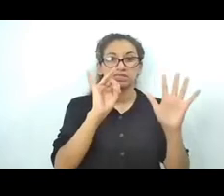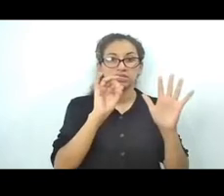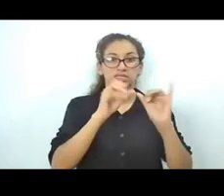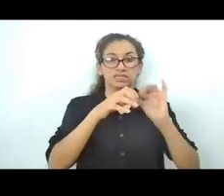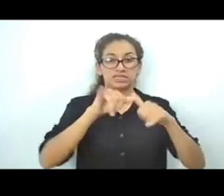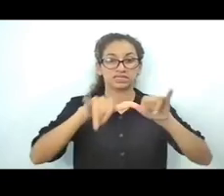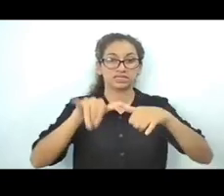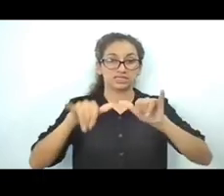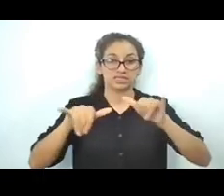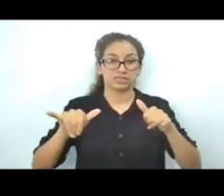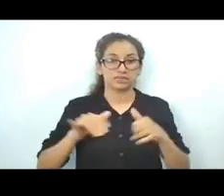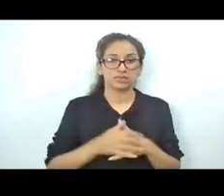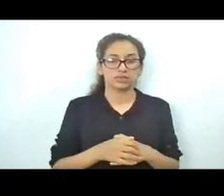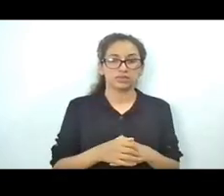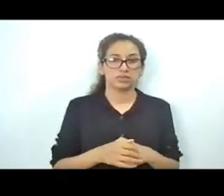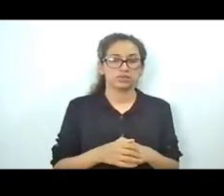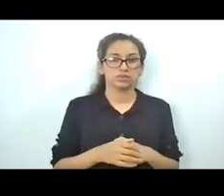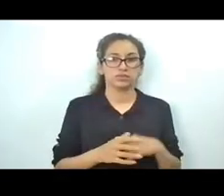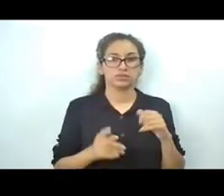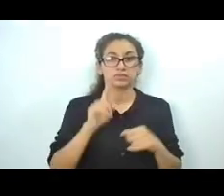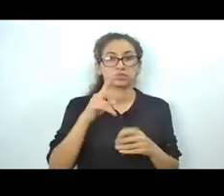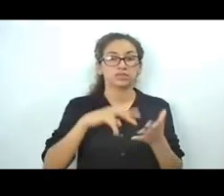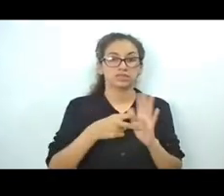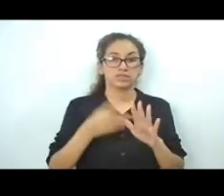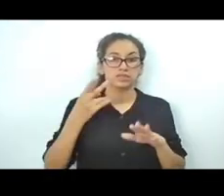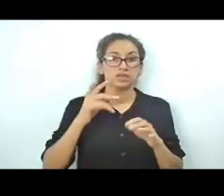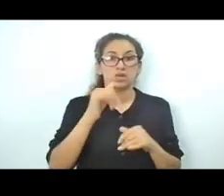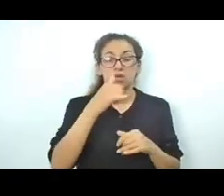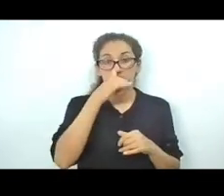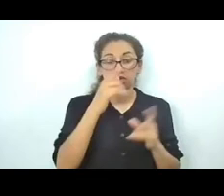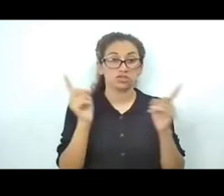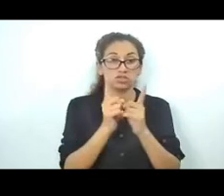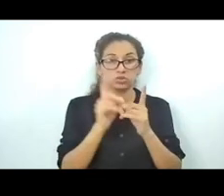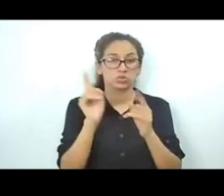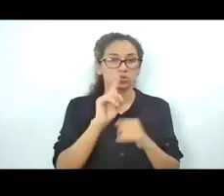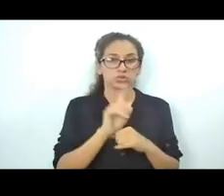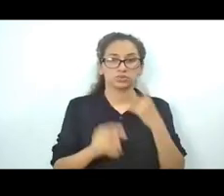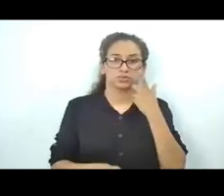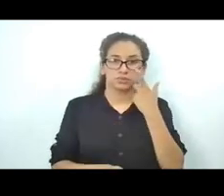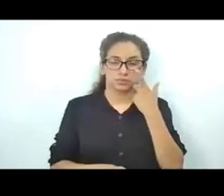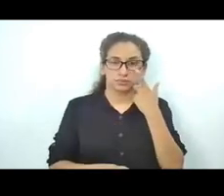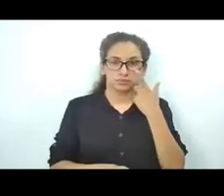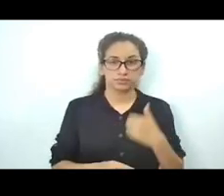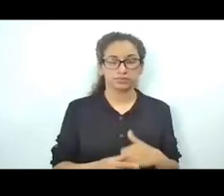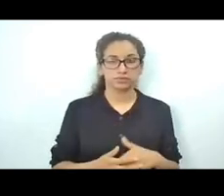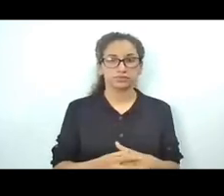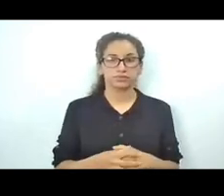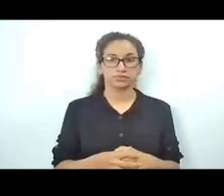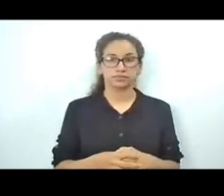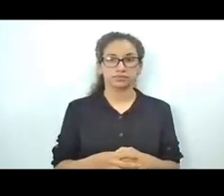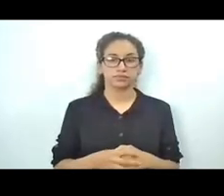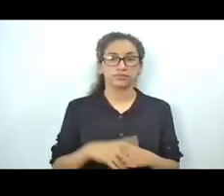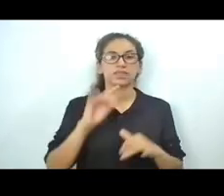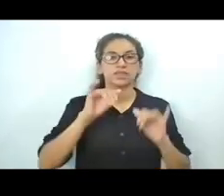estado de flacidez, no estamos hablando de un pene corto, ¿no? Desde el punto de vista práctico. Hablando en